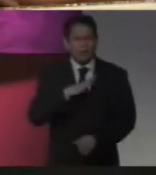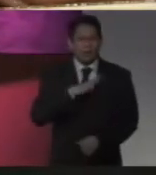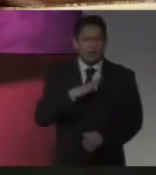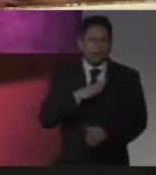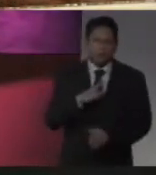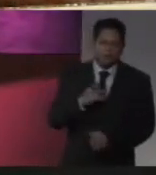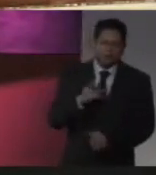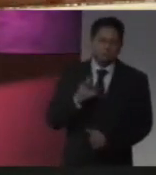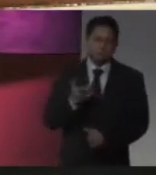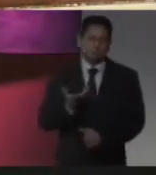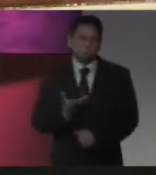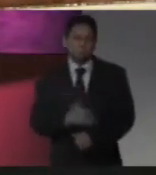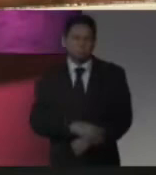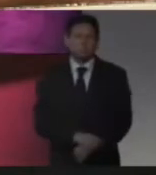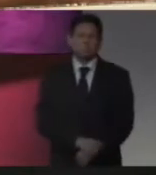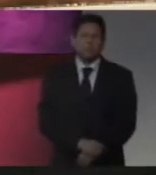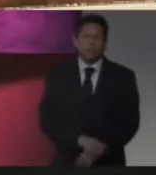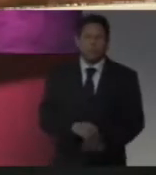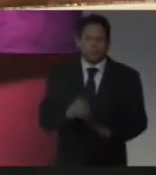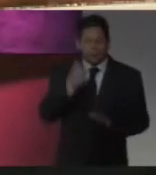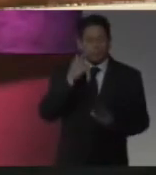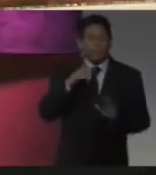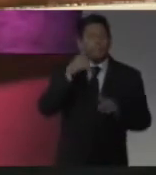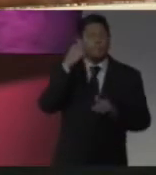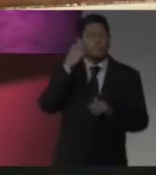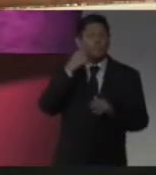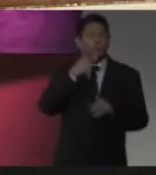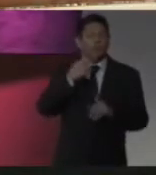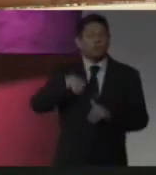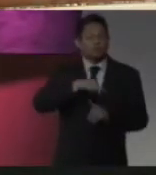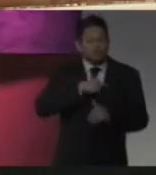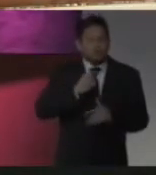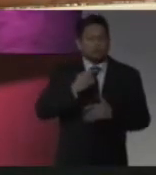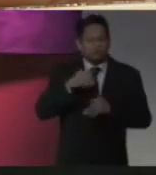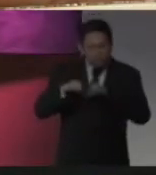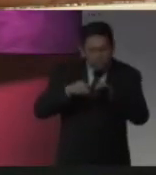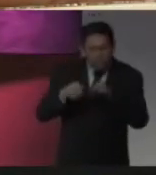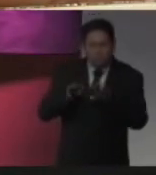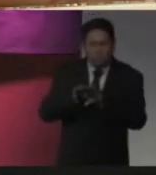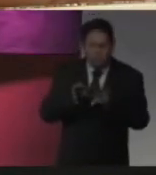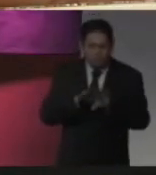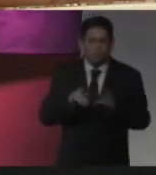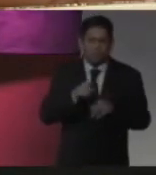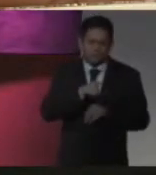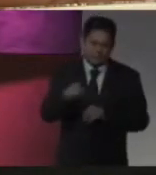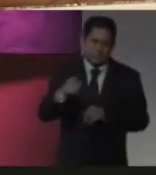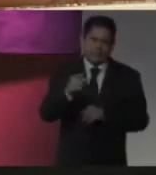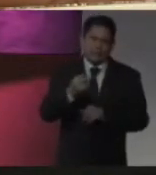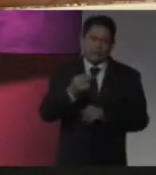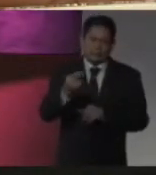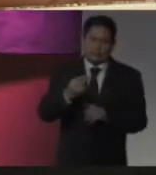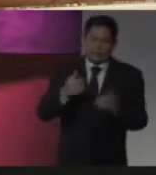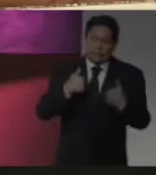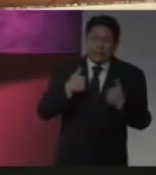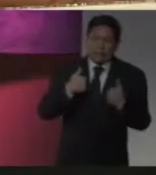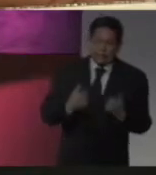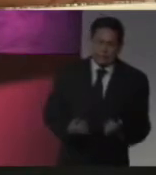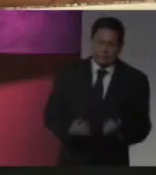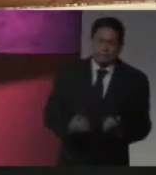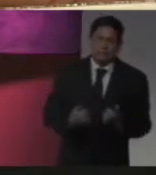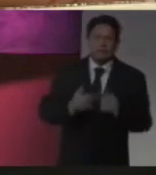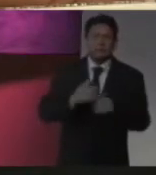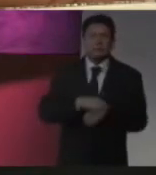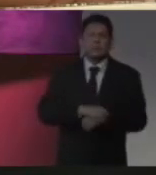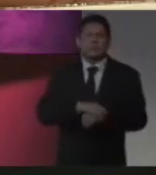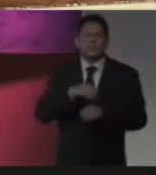en cuenta para entender nuestro proceso que hemos vivido de primera mano